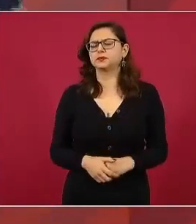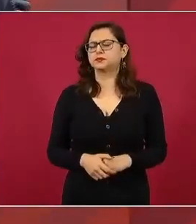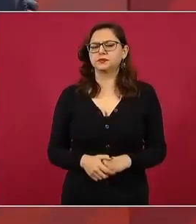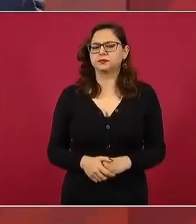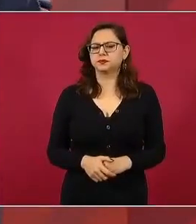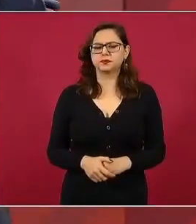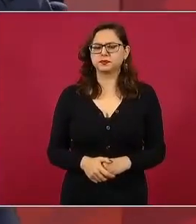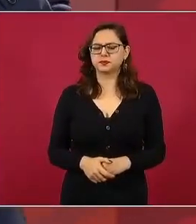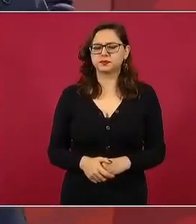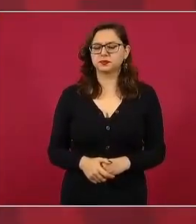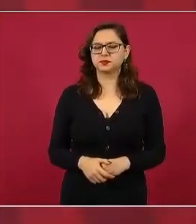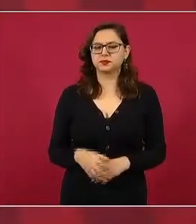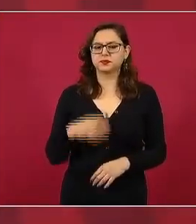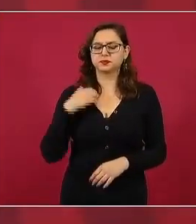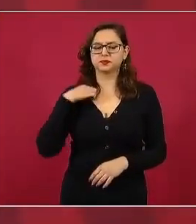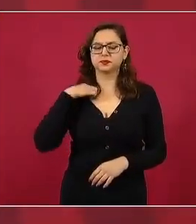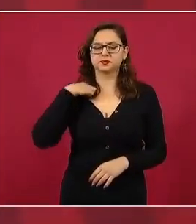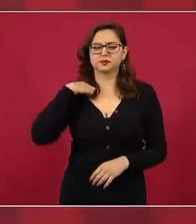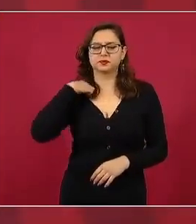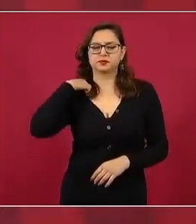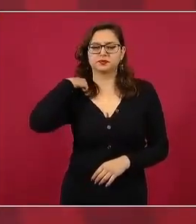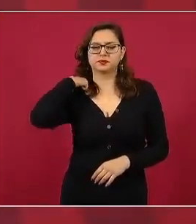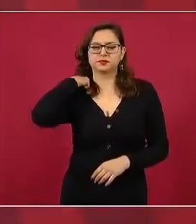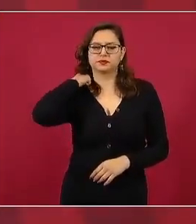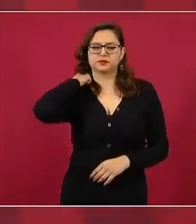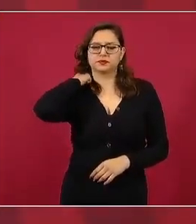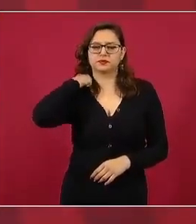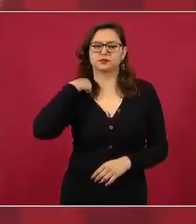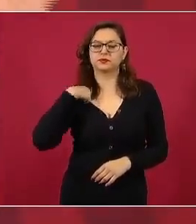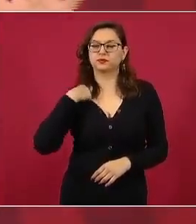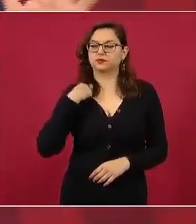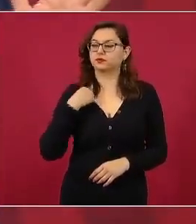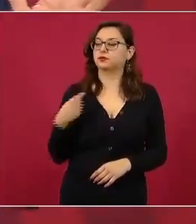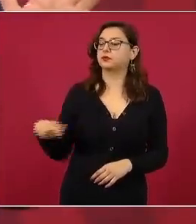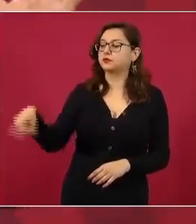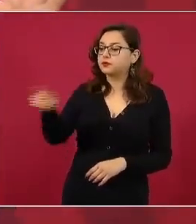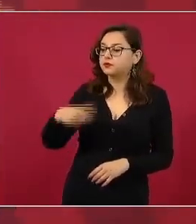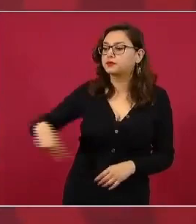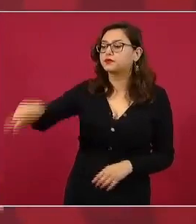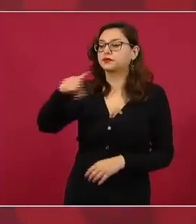que es una mente más abierta,